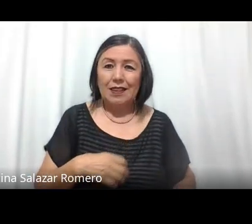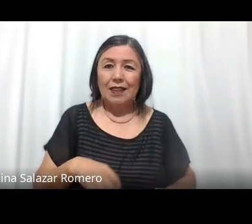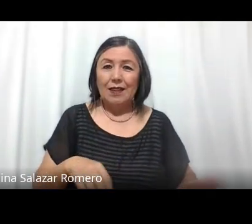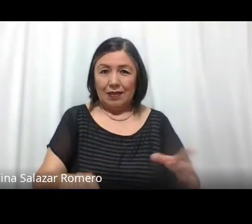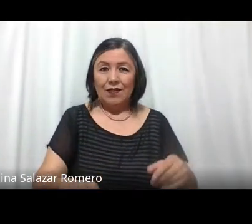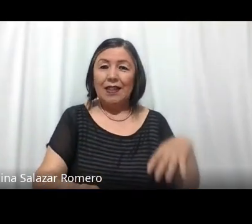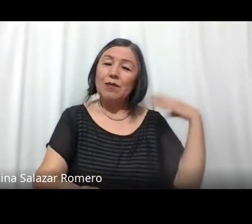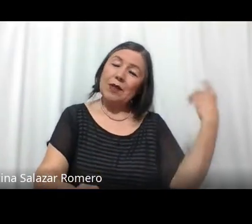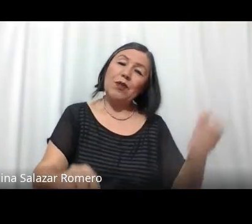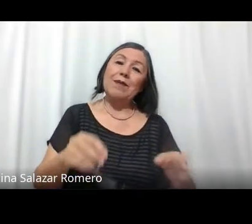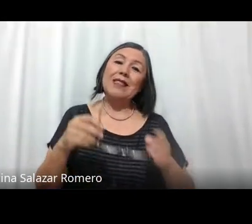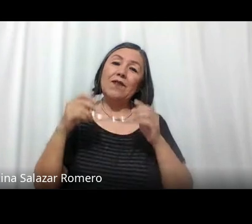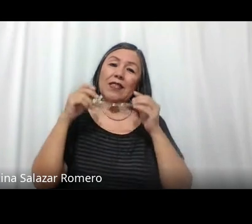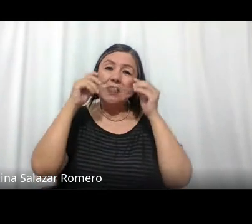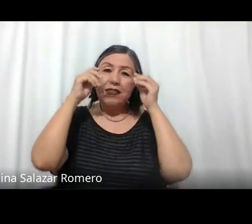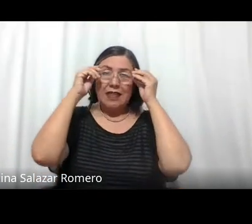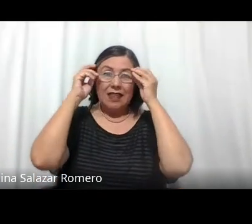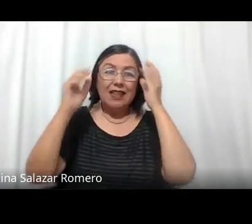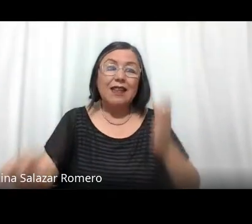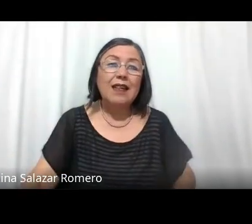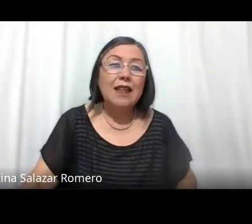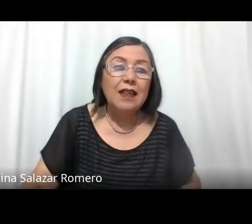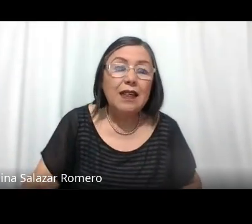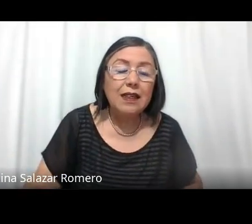¿Sí? ¿Se fijan? Se pone más énfasis